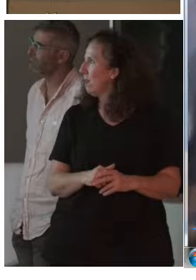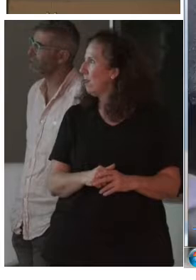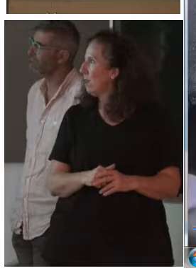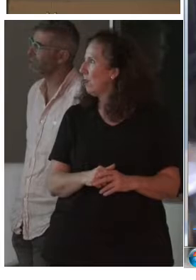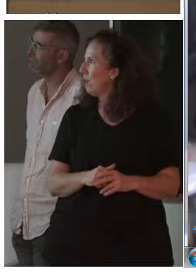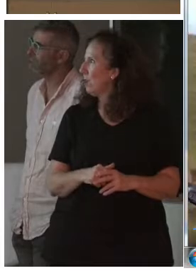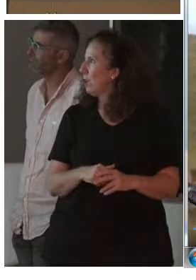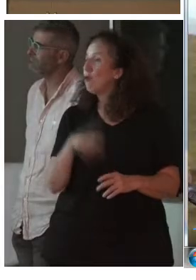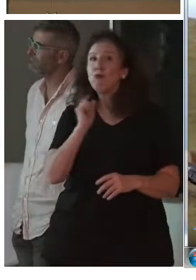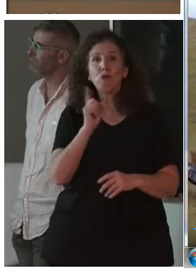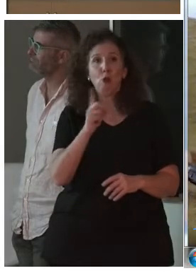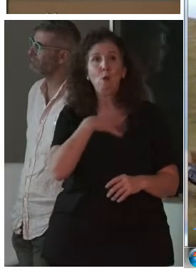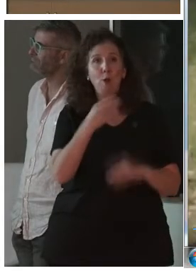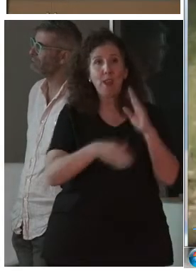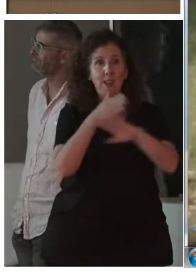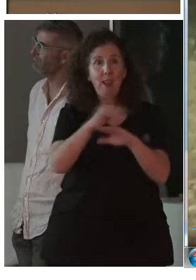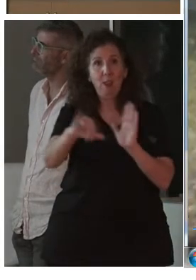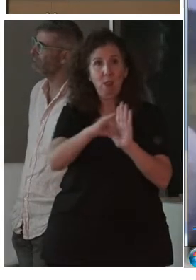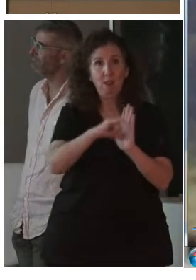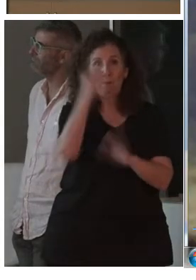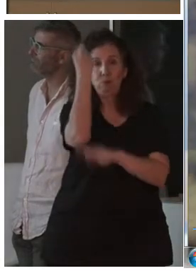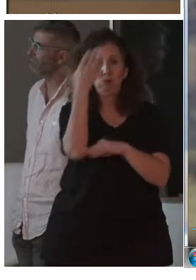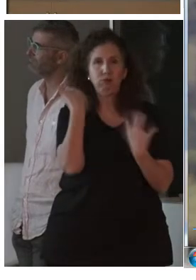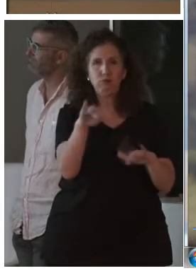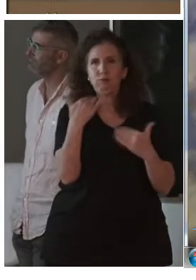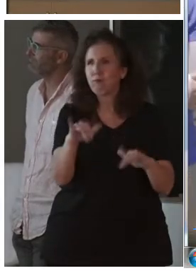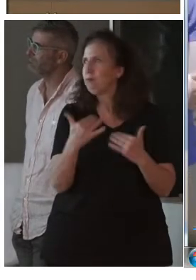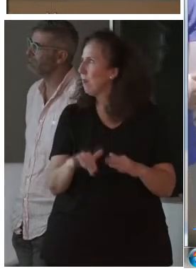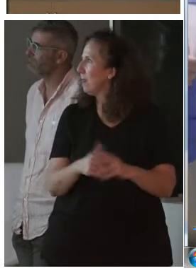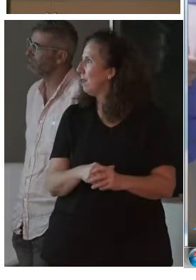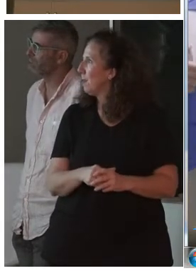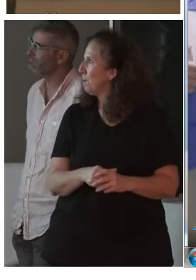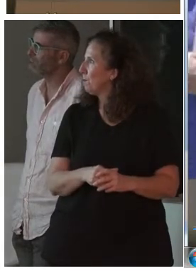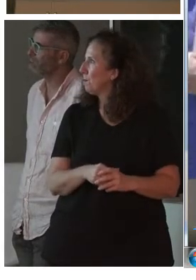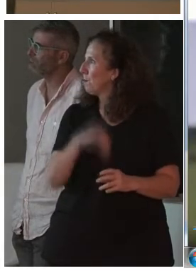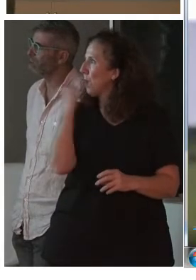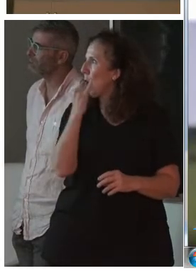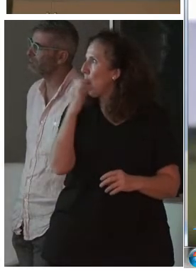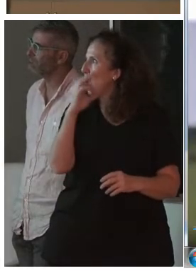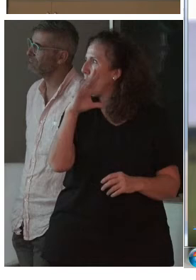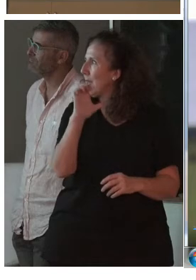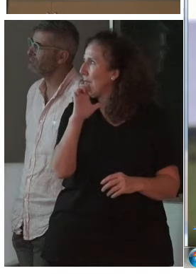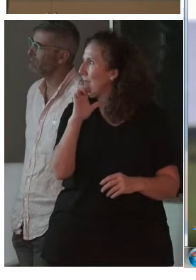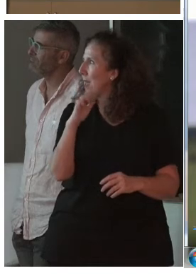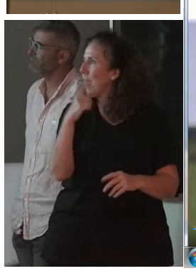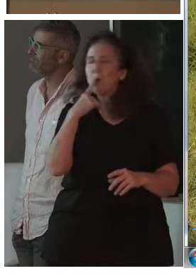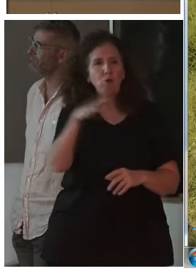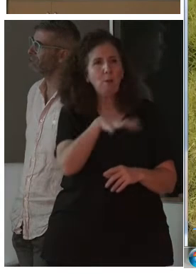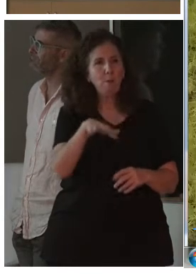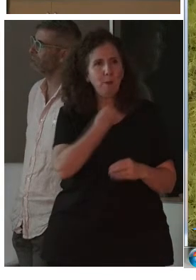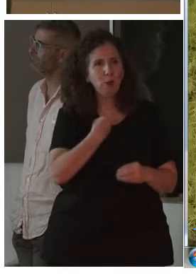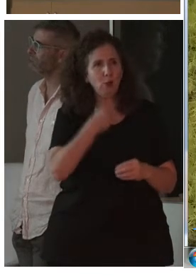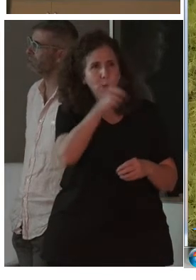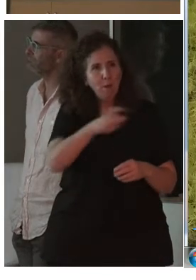Olé. Se llama George. Jorge Toretto, que nosotros siempre quisimos hacer todas las actividades con un local fiel representante